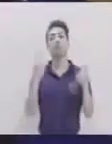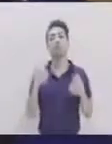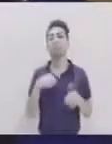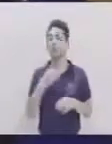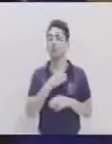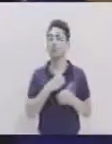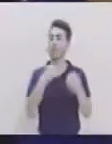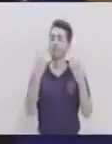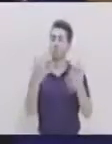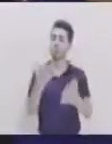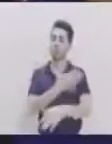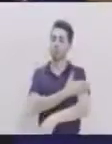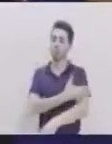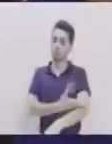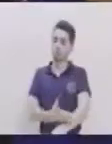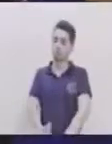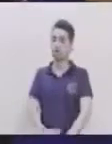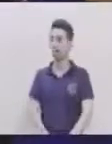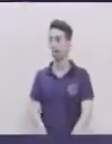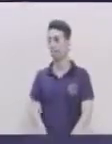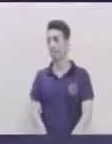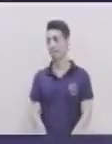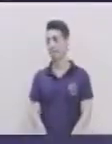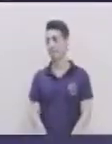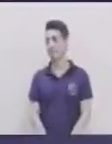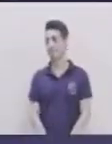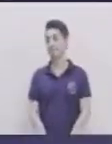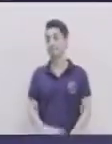tema, quiero contarles una historia.